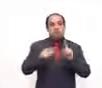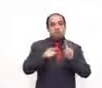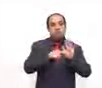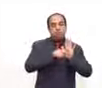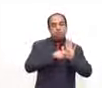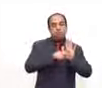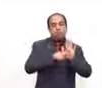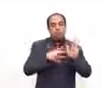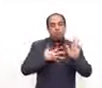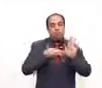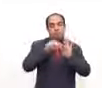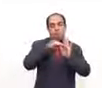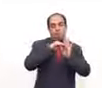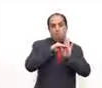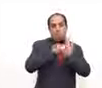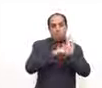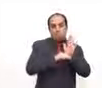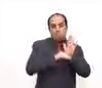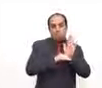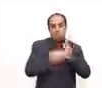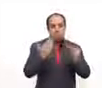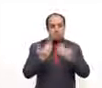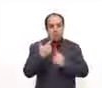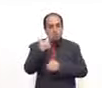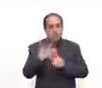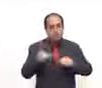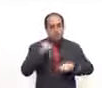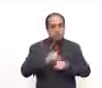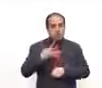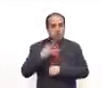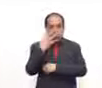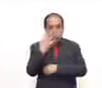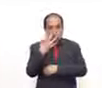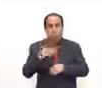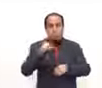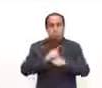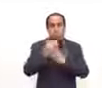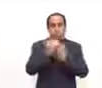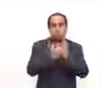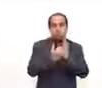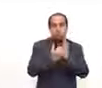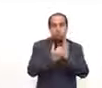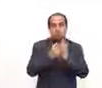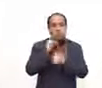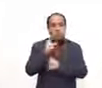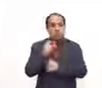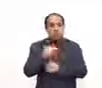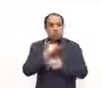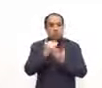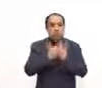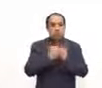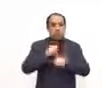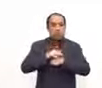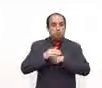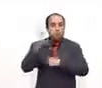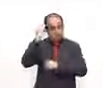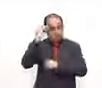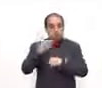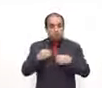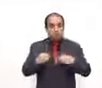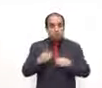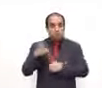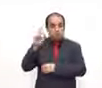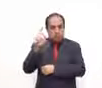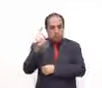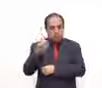estábamos hace 7 días, llevamos 4 días con esta tendencia y en promedio estamos reduciendo el número de camas ocupadas en 30 en